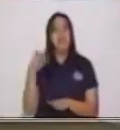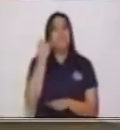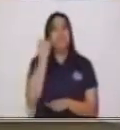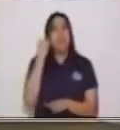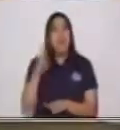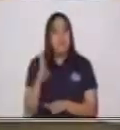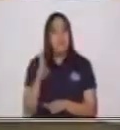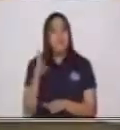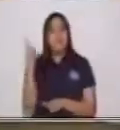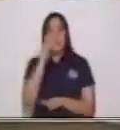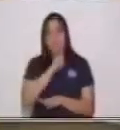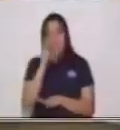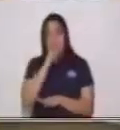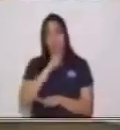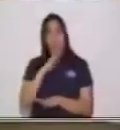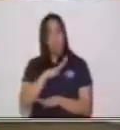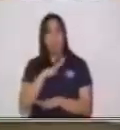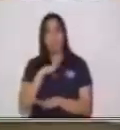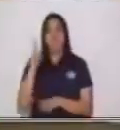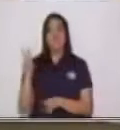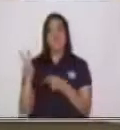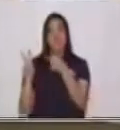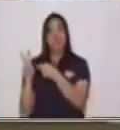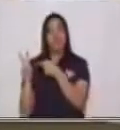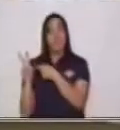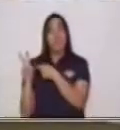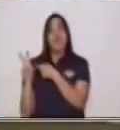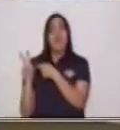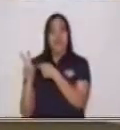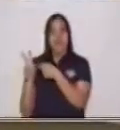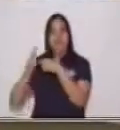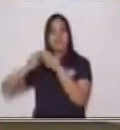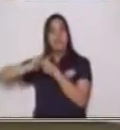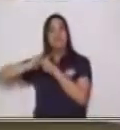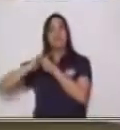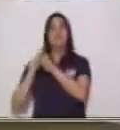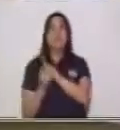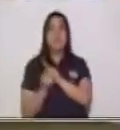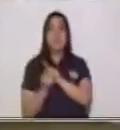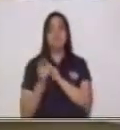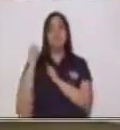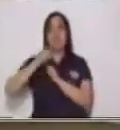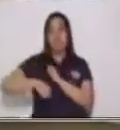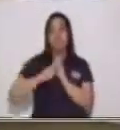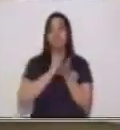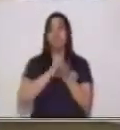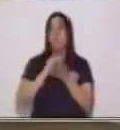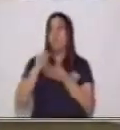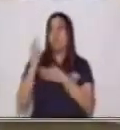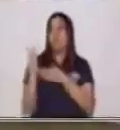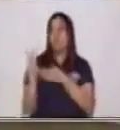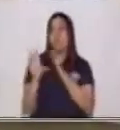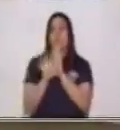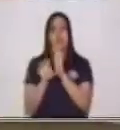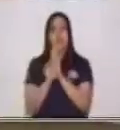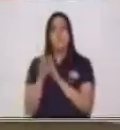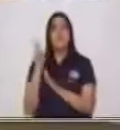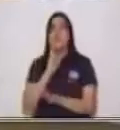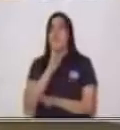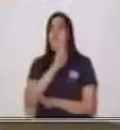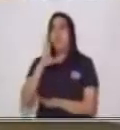no lleva una V, al momento de conjugarlo, sí debes escribir la V. Por ejemplo, el verbo tener,